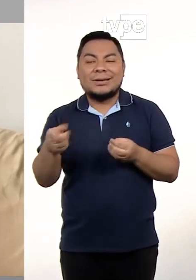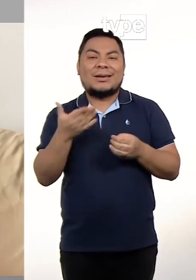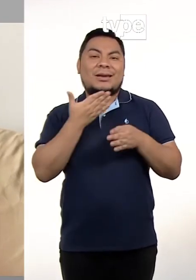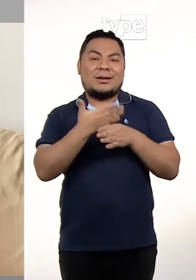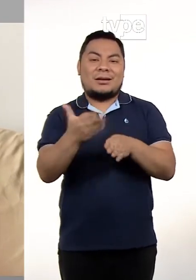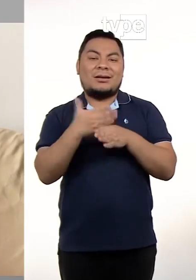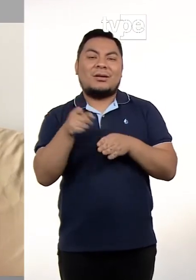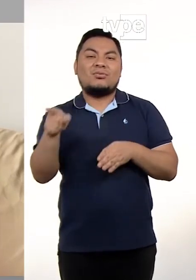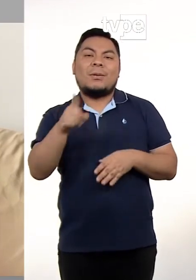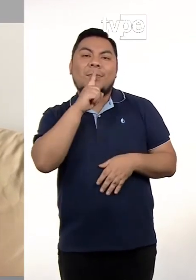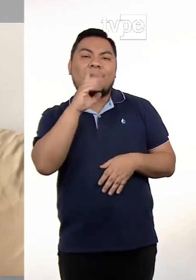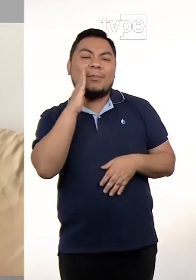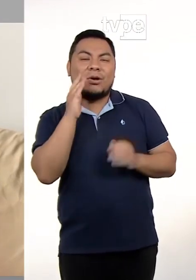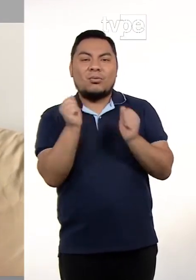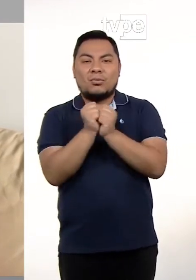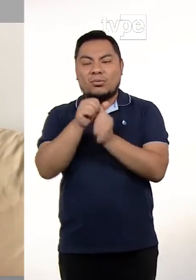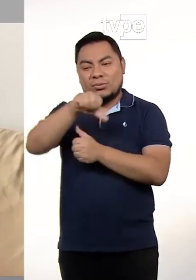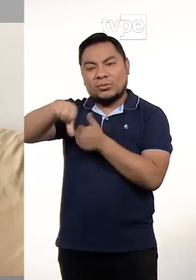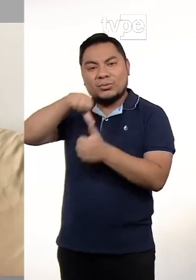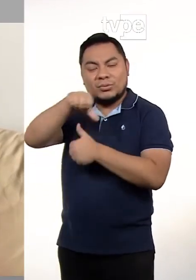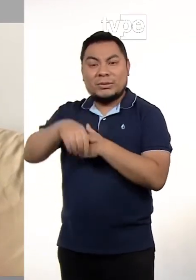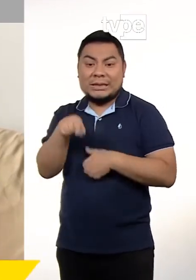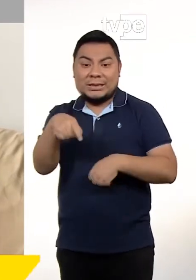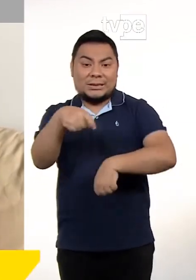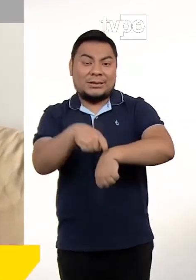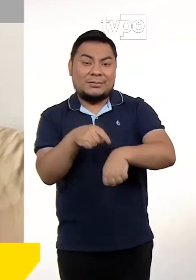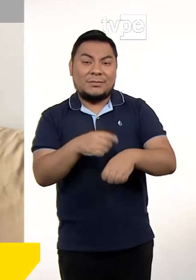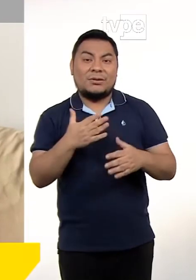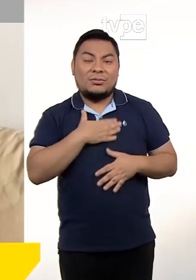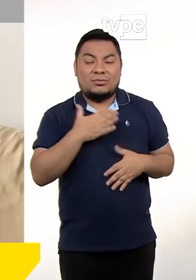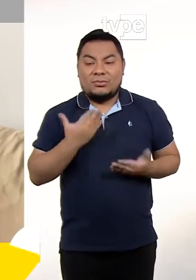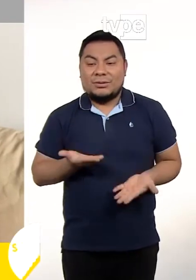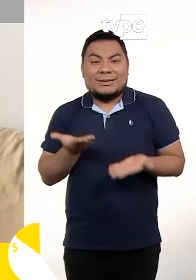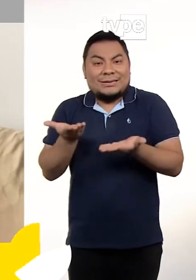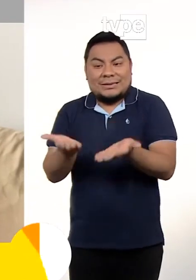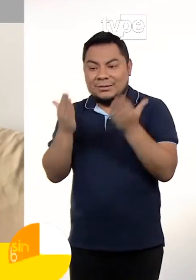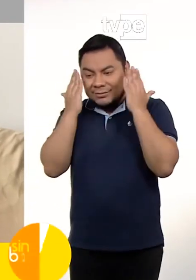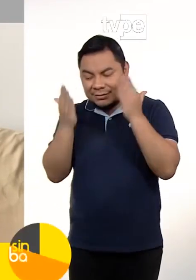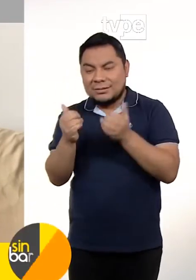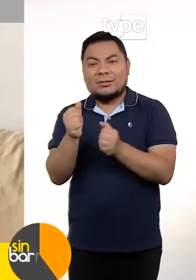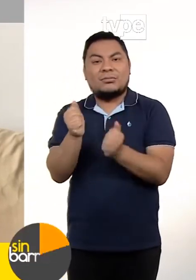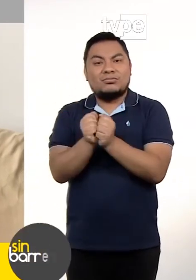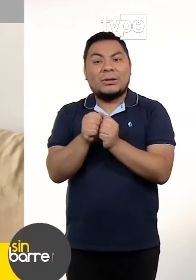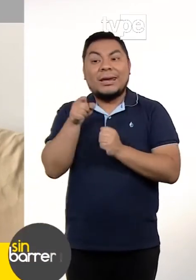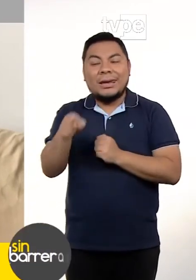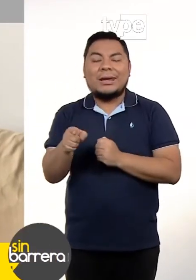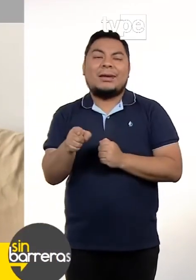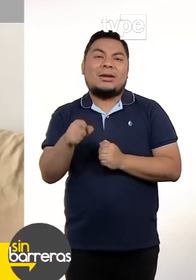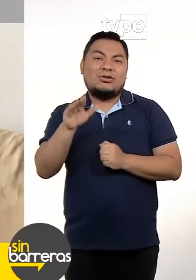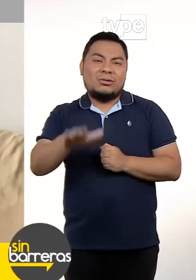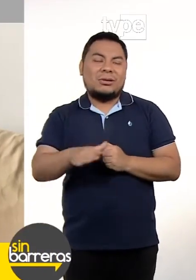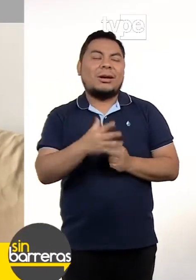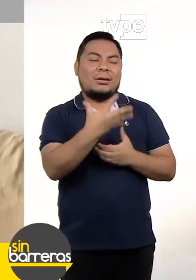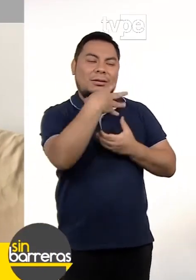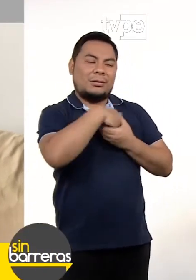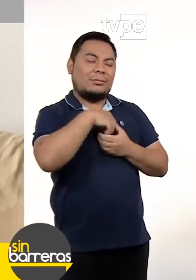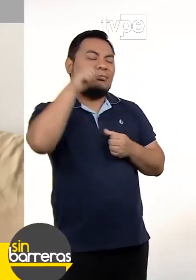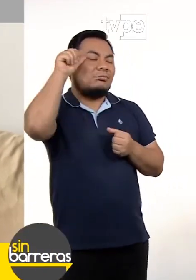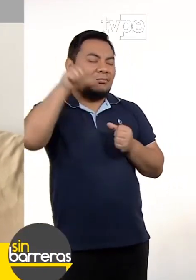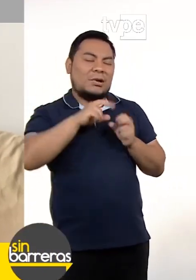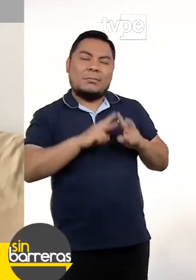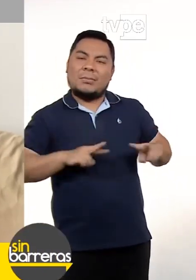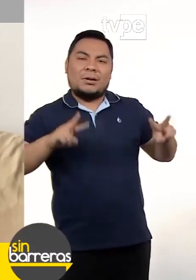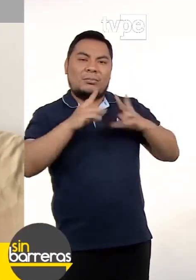porque la están compartiendo con sus padres. Ese tiempo que nosotros les damos, ellos lo valoran mucho.